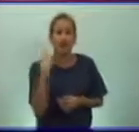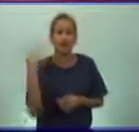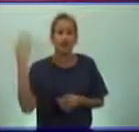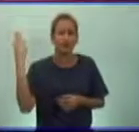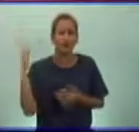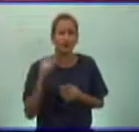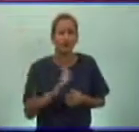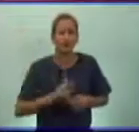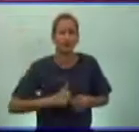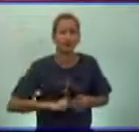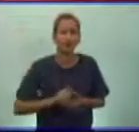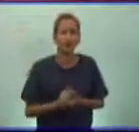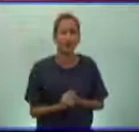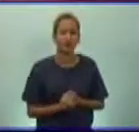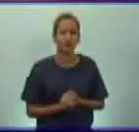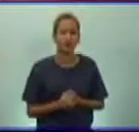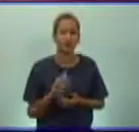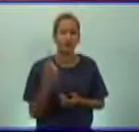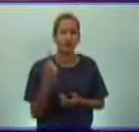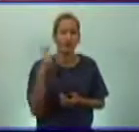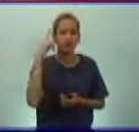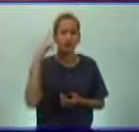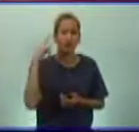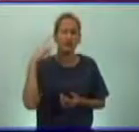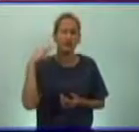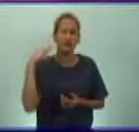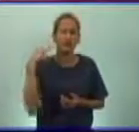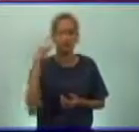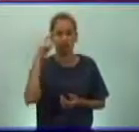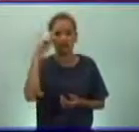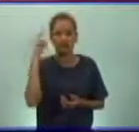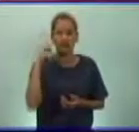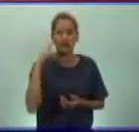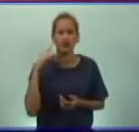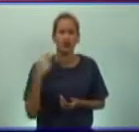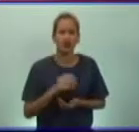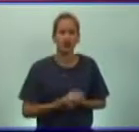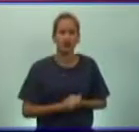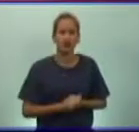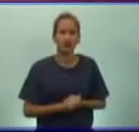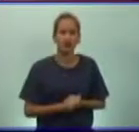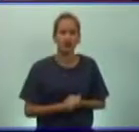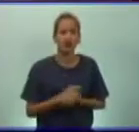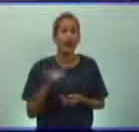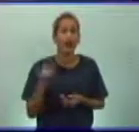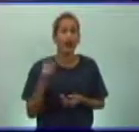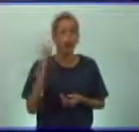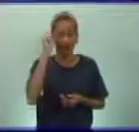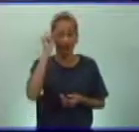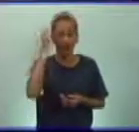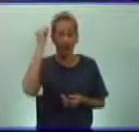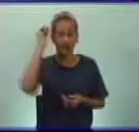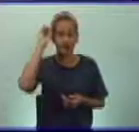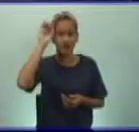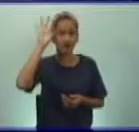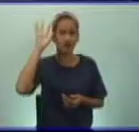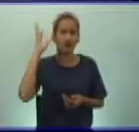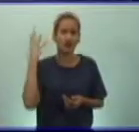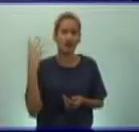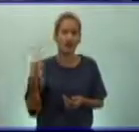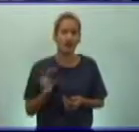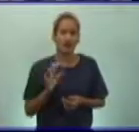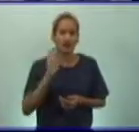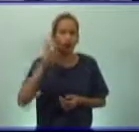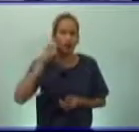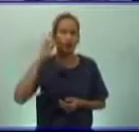Pues sí, a Celia la recordamos como una gran mujer.